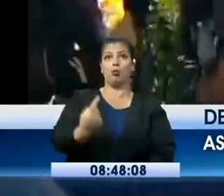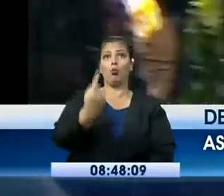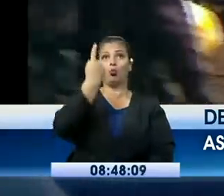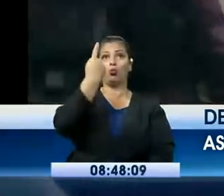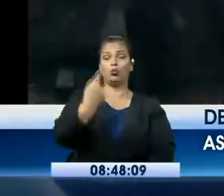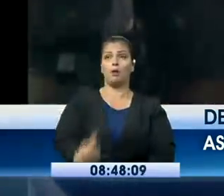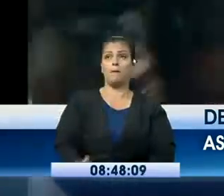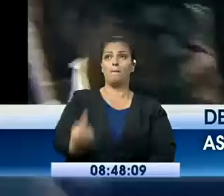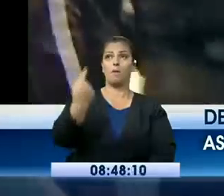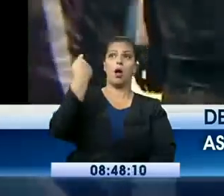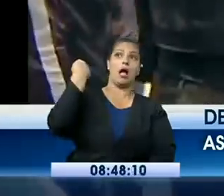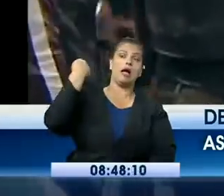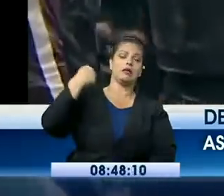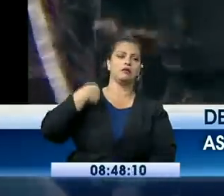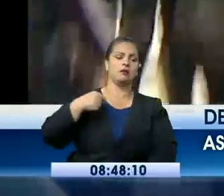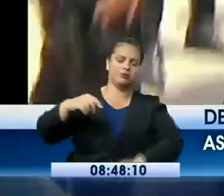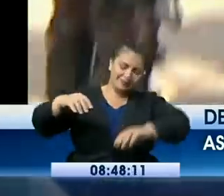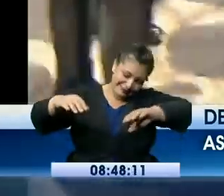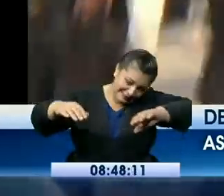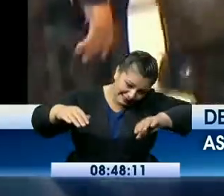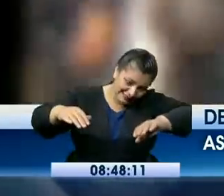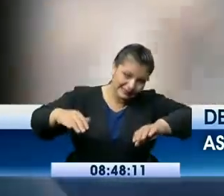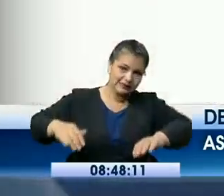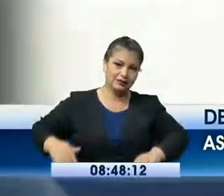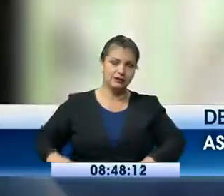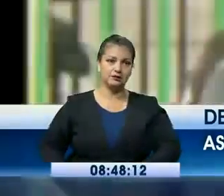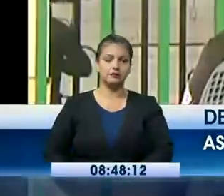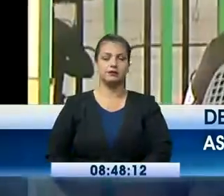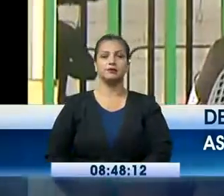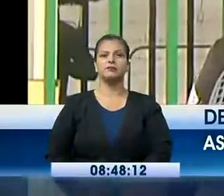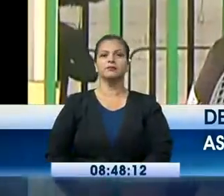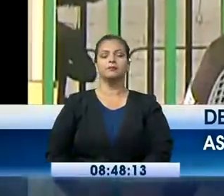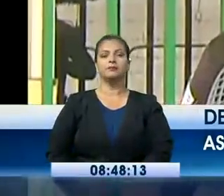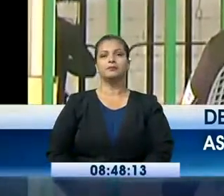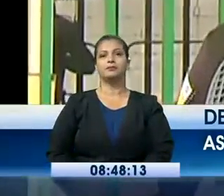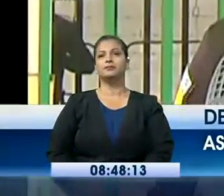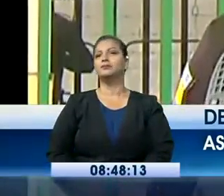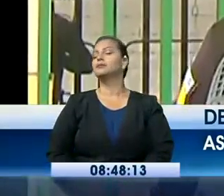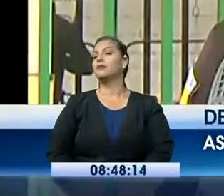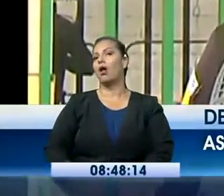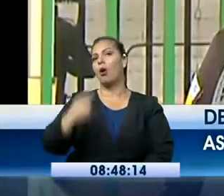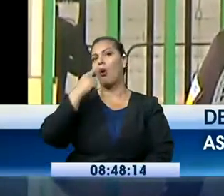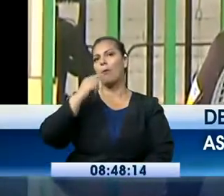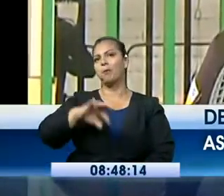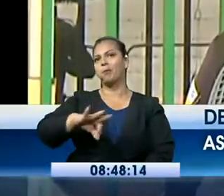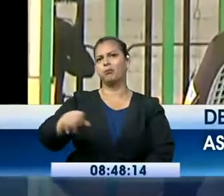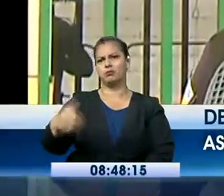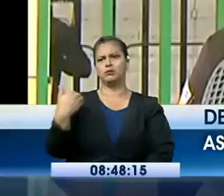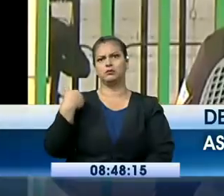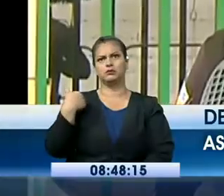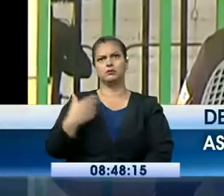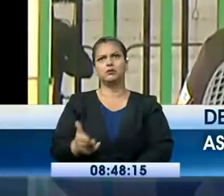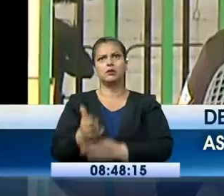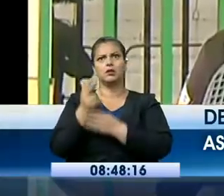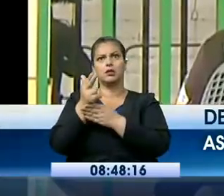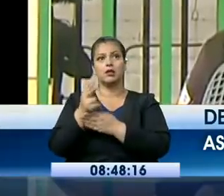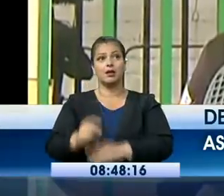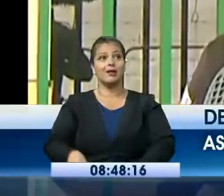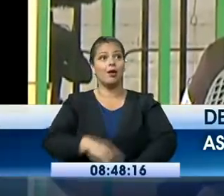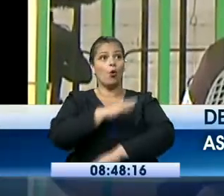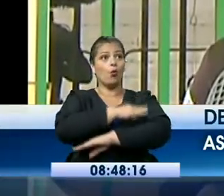lance del piso y ya alertando a los que se encontraba una persona supuestamente armada las unidades motorizadas de presa